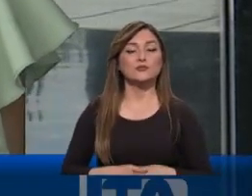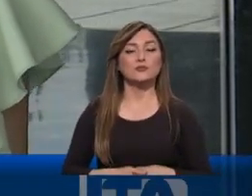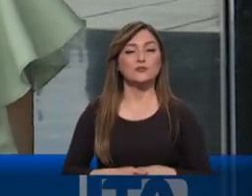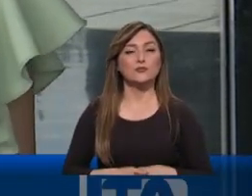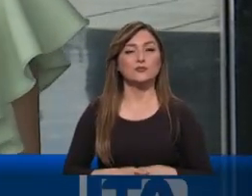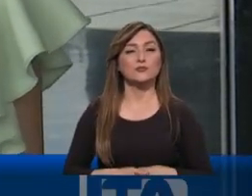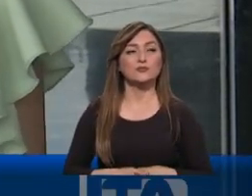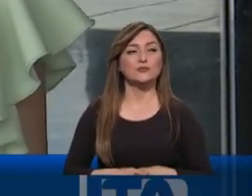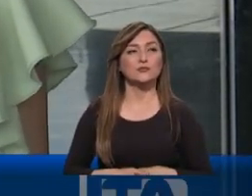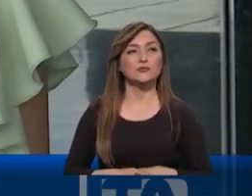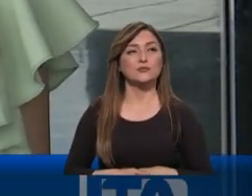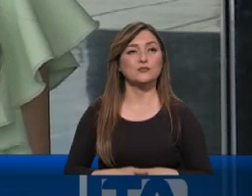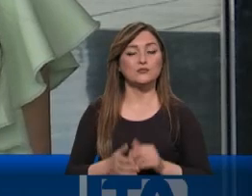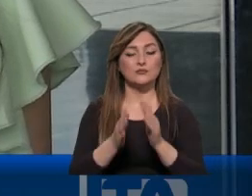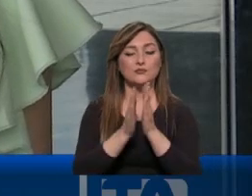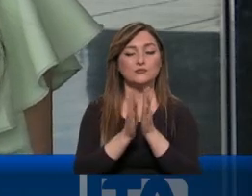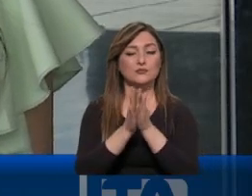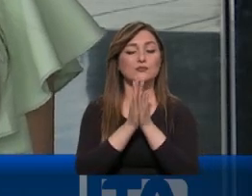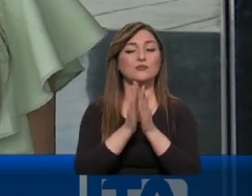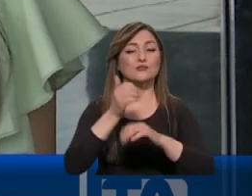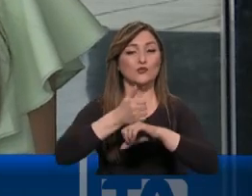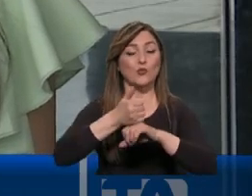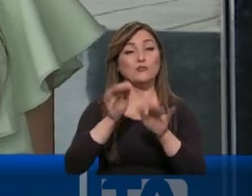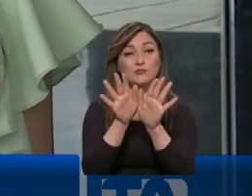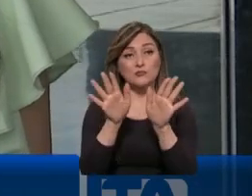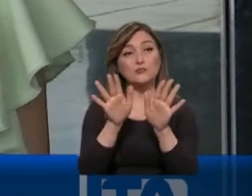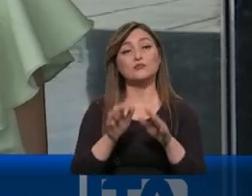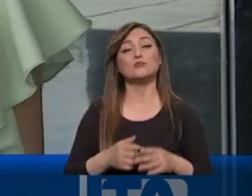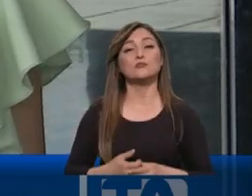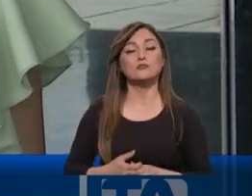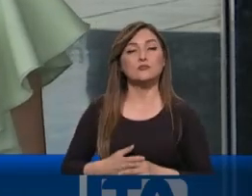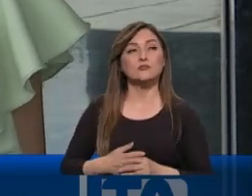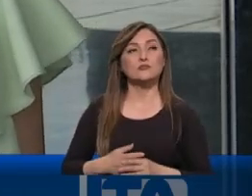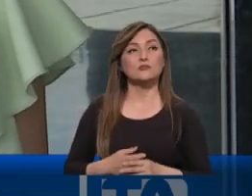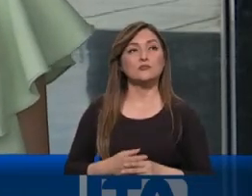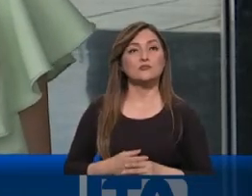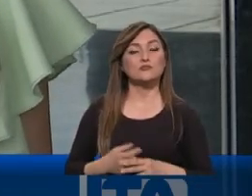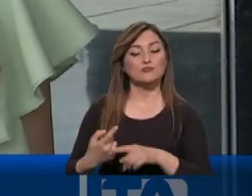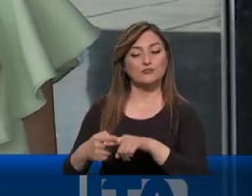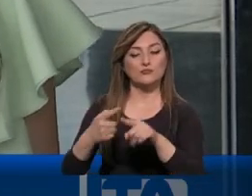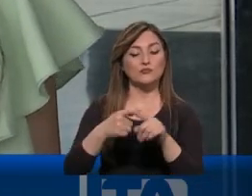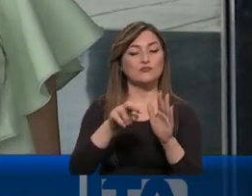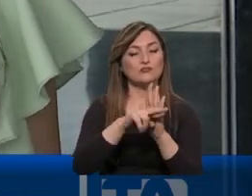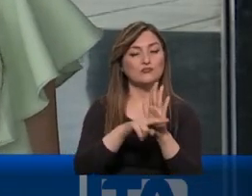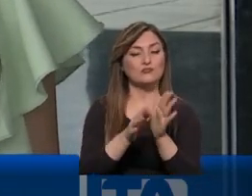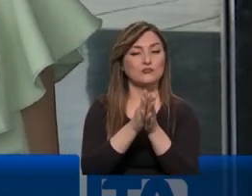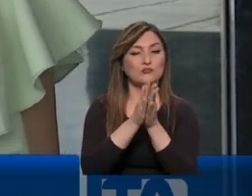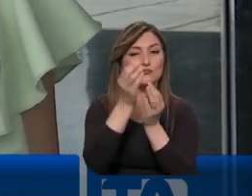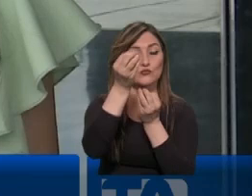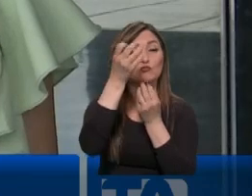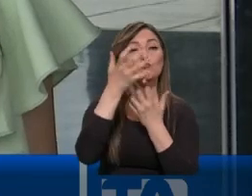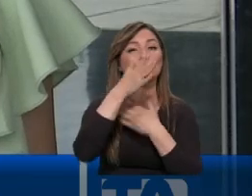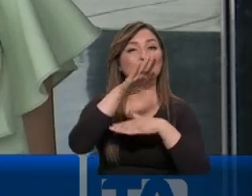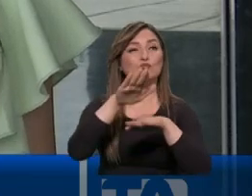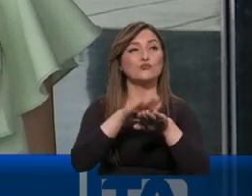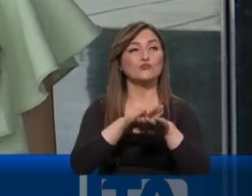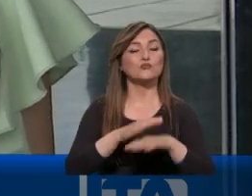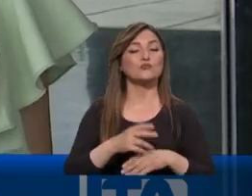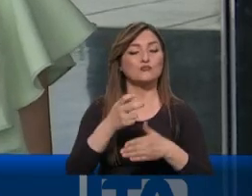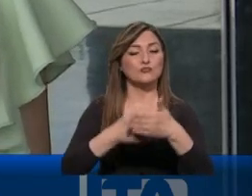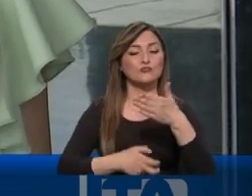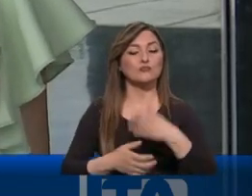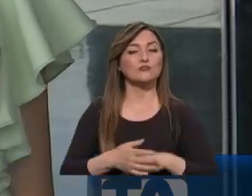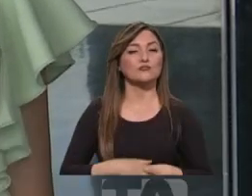que realizaron este pedido a la Procuraduría General del Estado por los múltiples requerimientos de información sobre estas